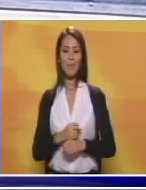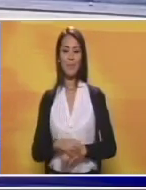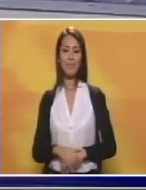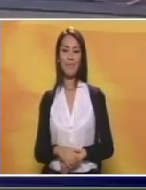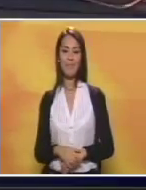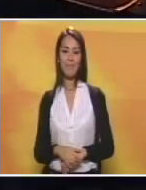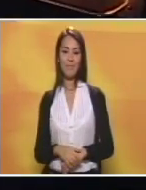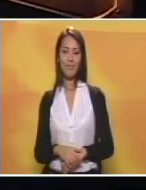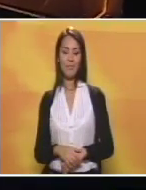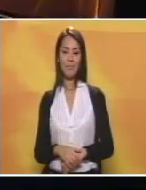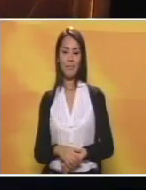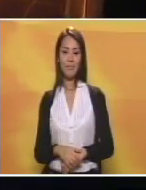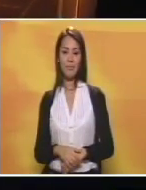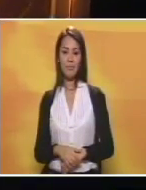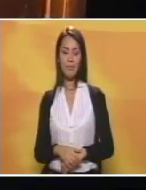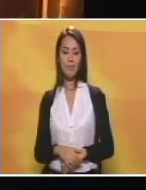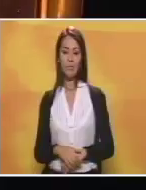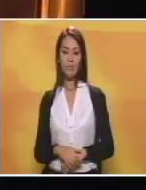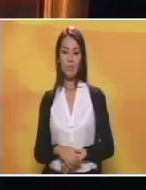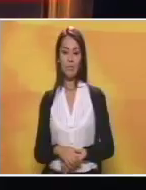venimos.